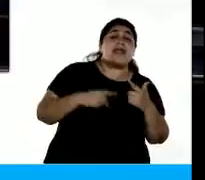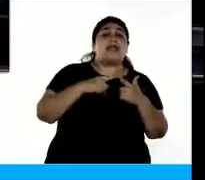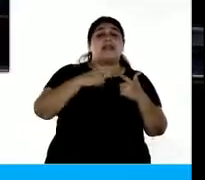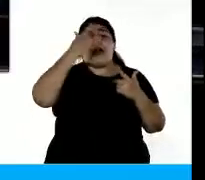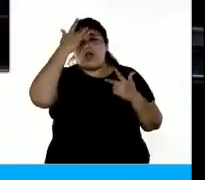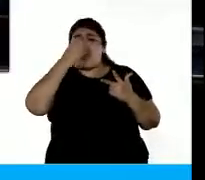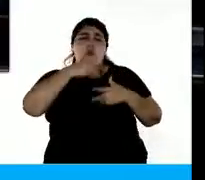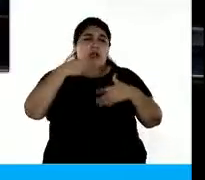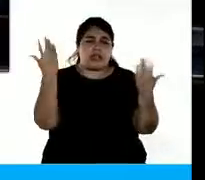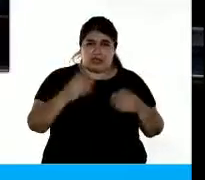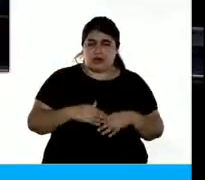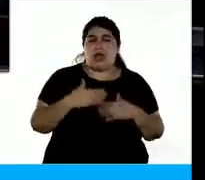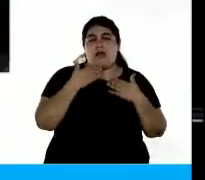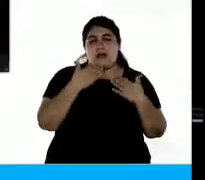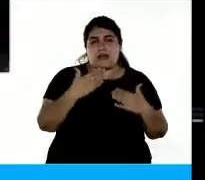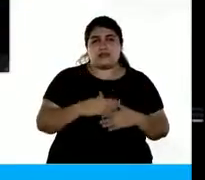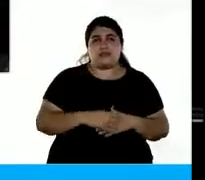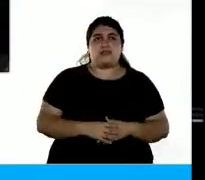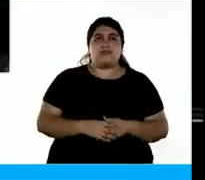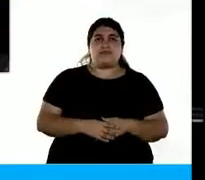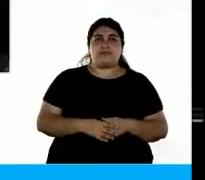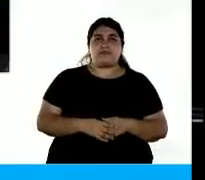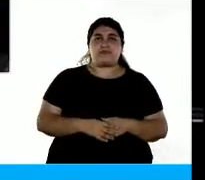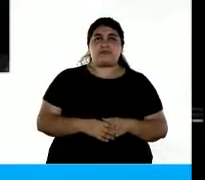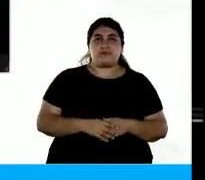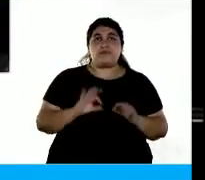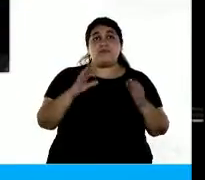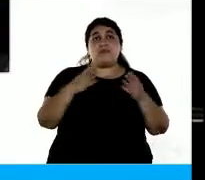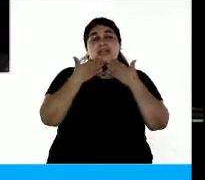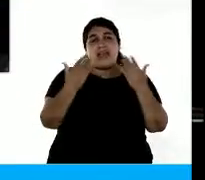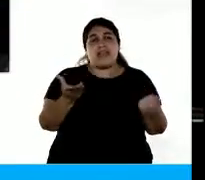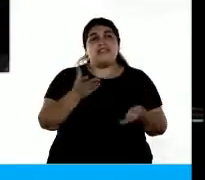sea muchas gracias año presidente gracias y buscada el orden